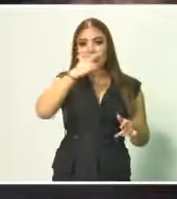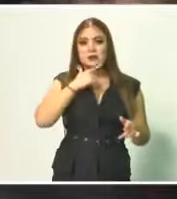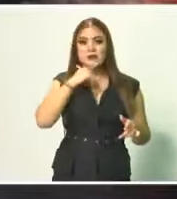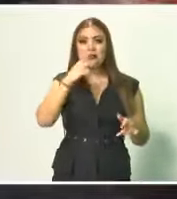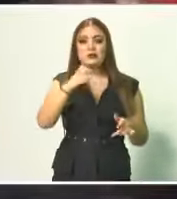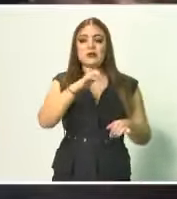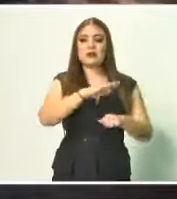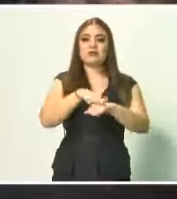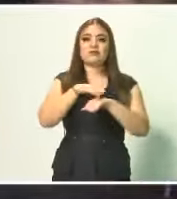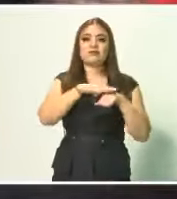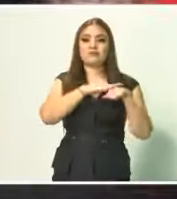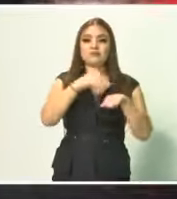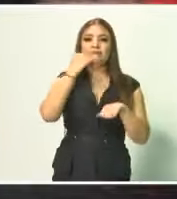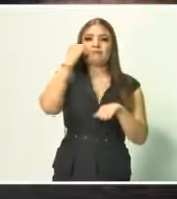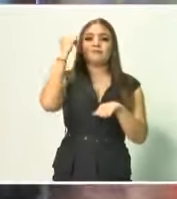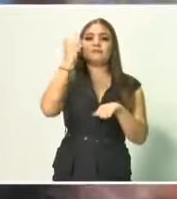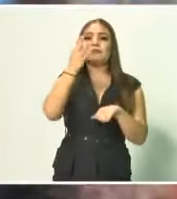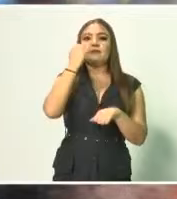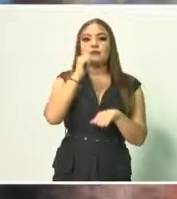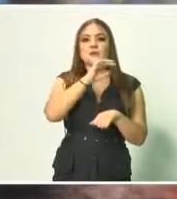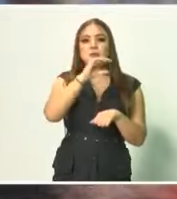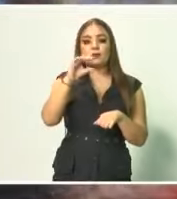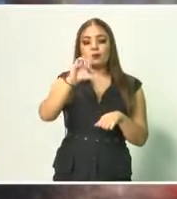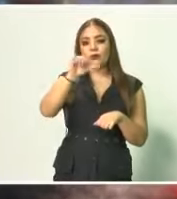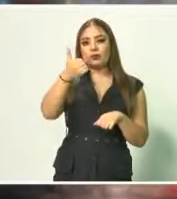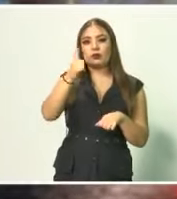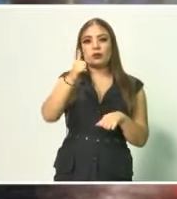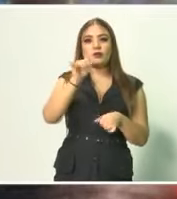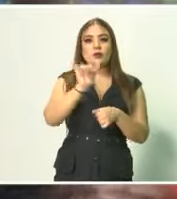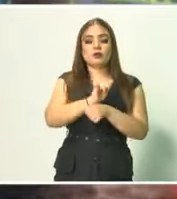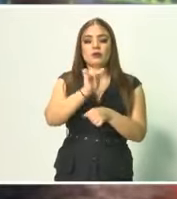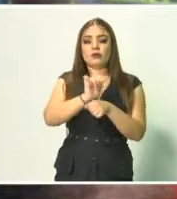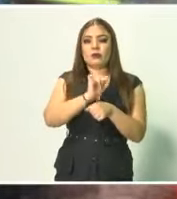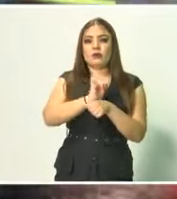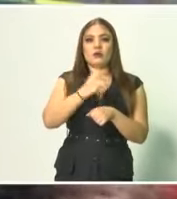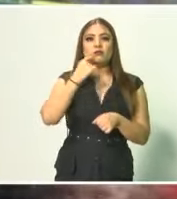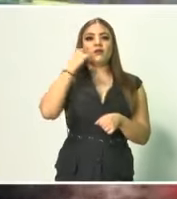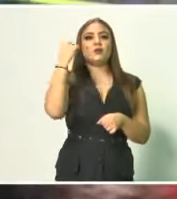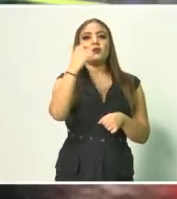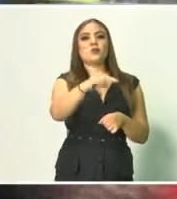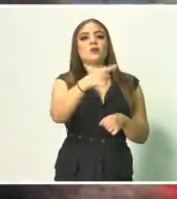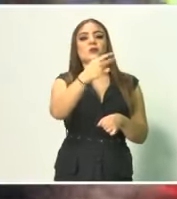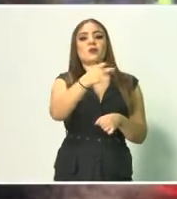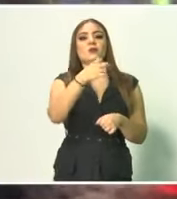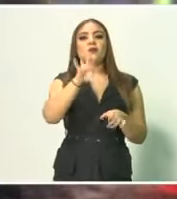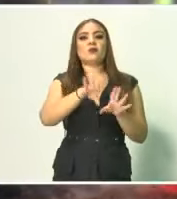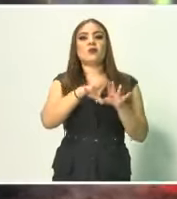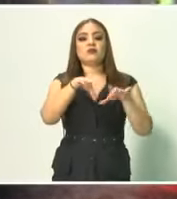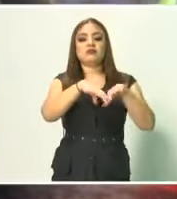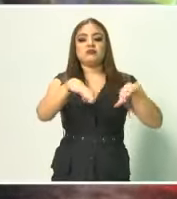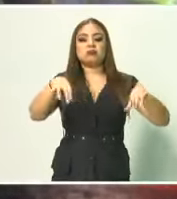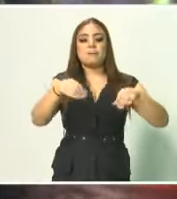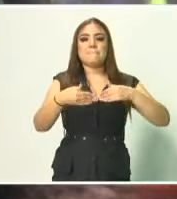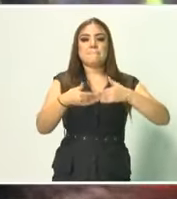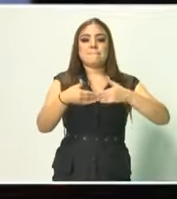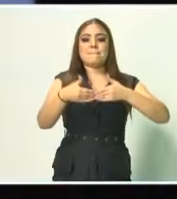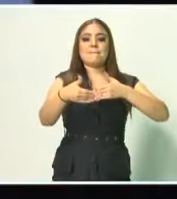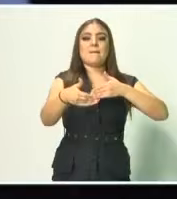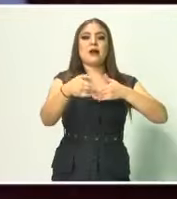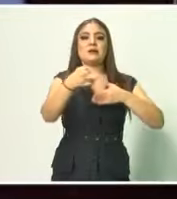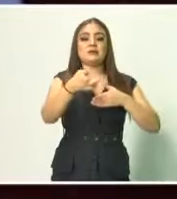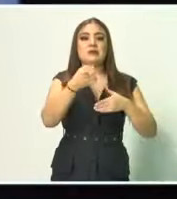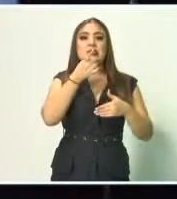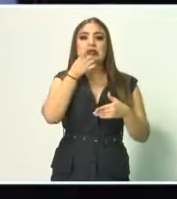de emergencias 911 automovilistas reportaron la presencia de una zanja abierta,